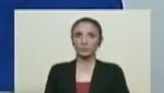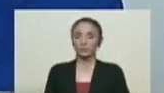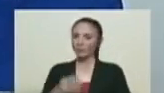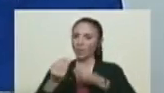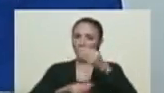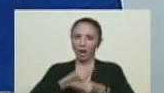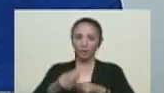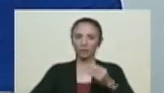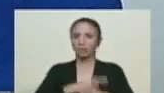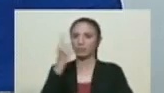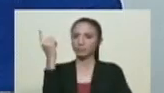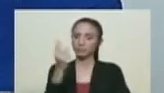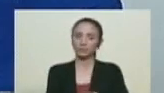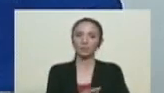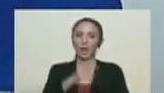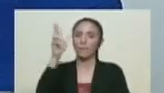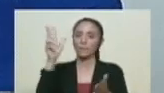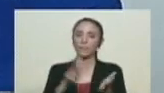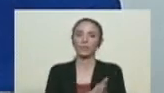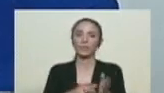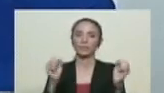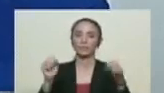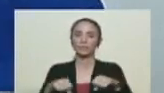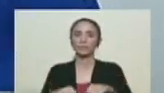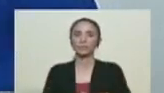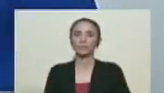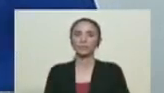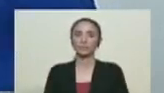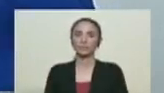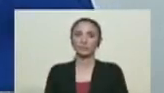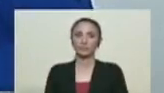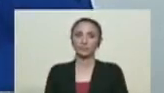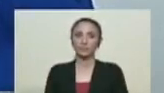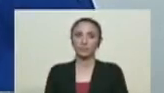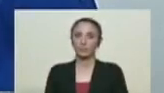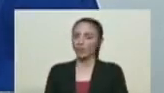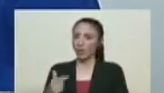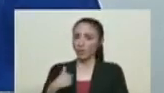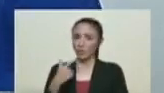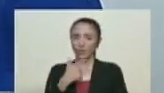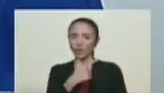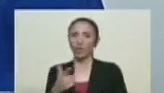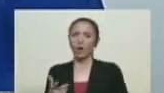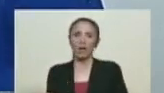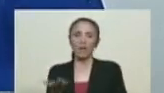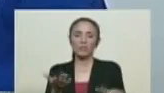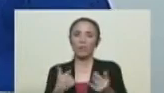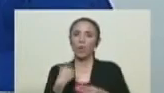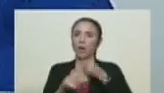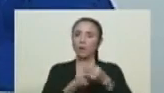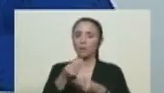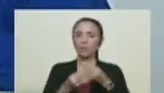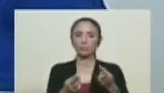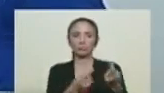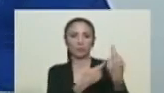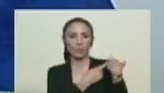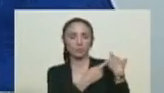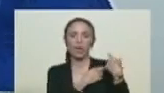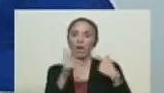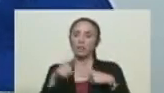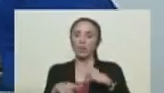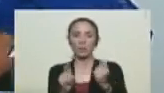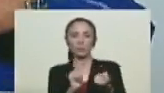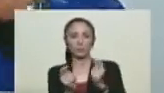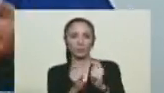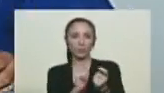Cúmplase. Yo sí tengo palabra. Yo cuando comprometo una palabra y cuando hacemos una negociación como